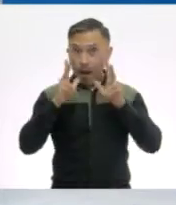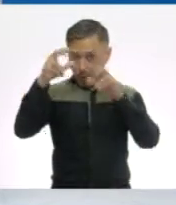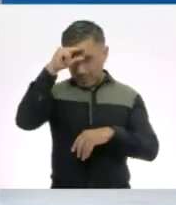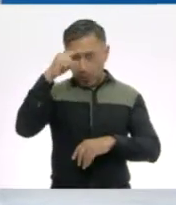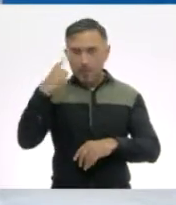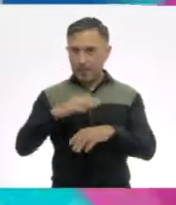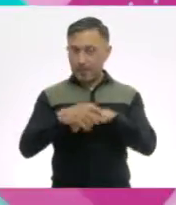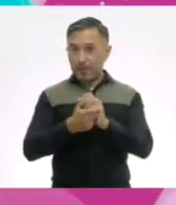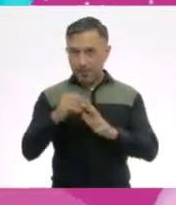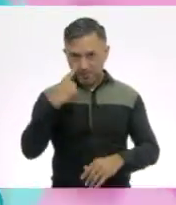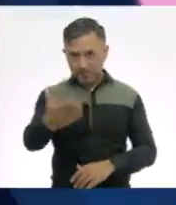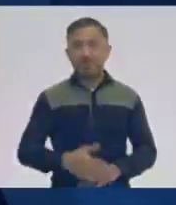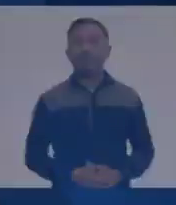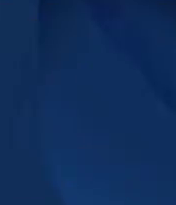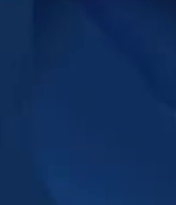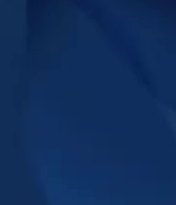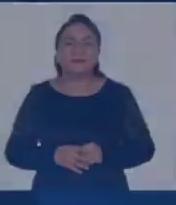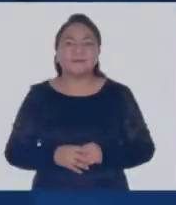manos.